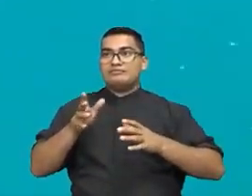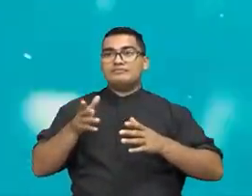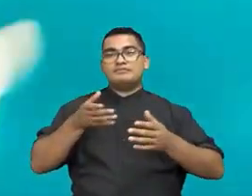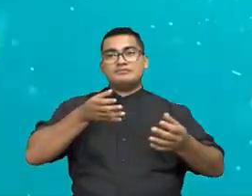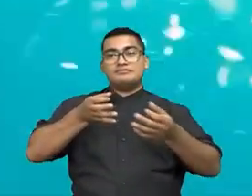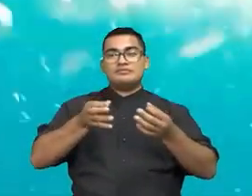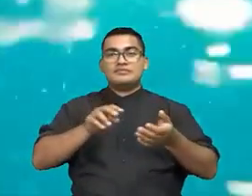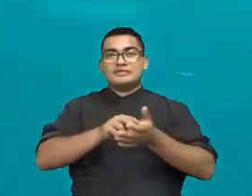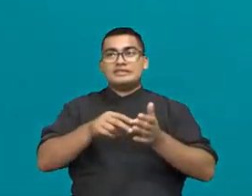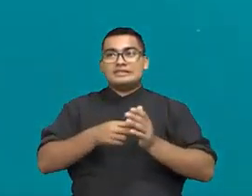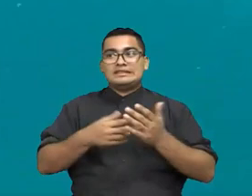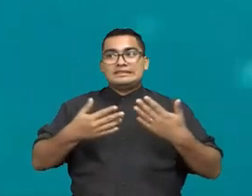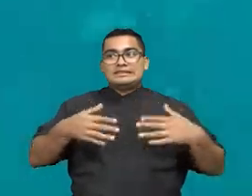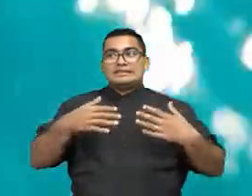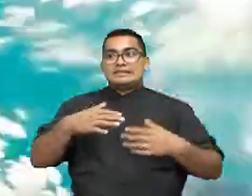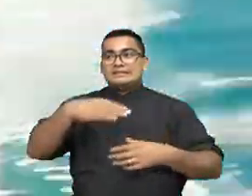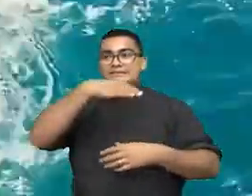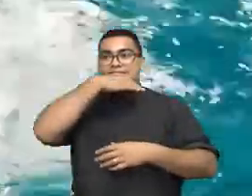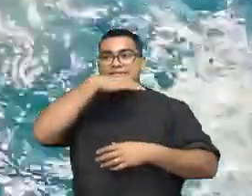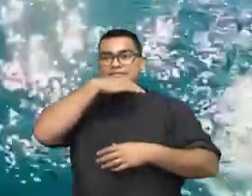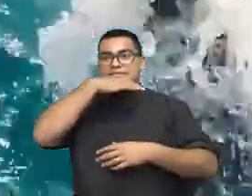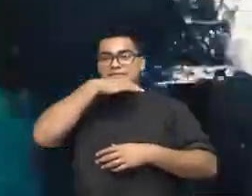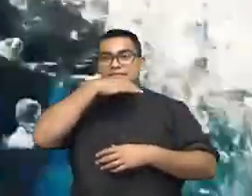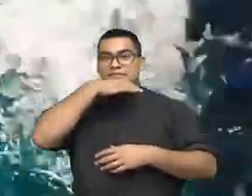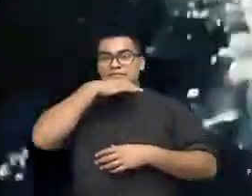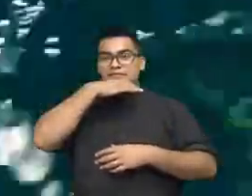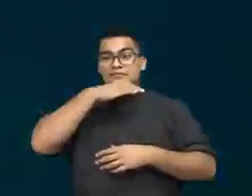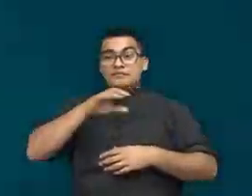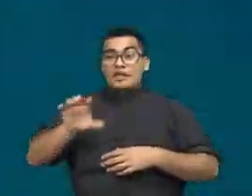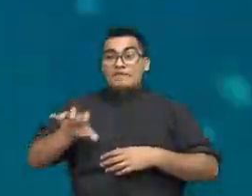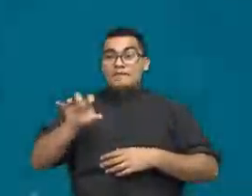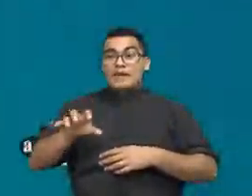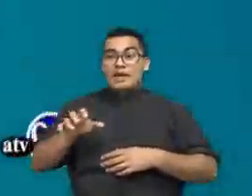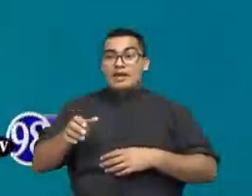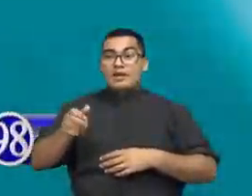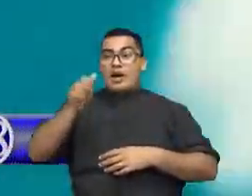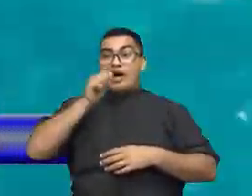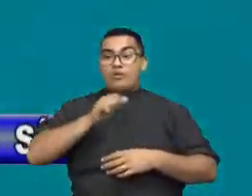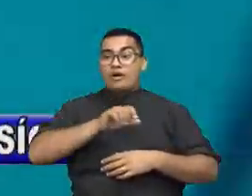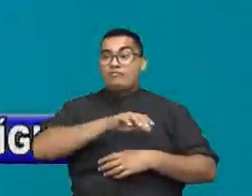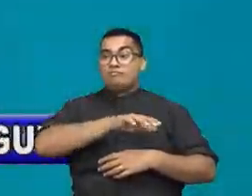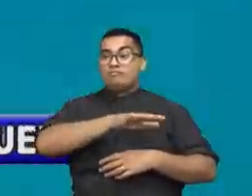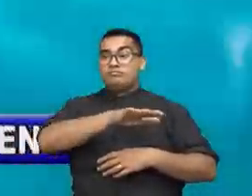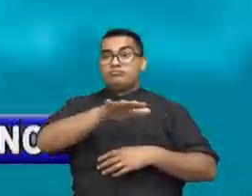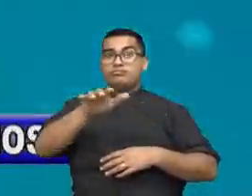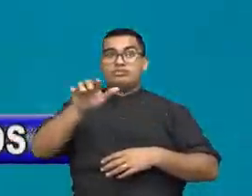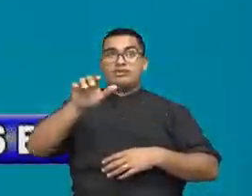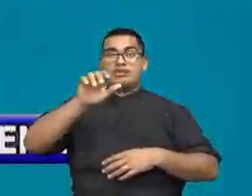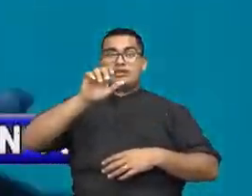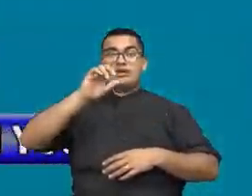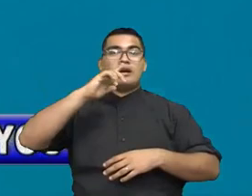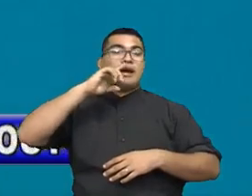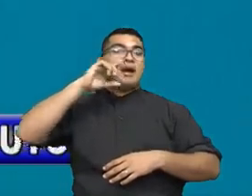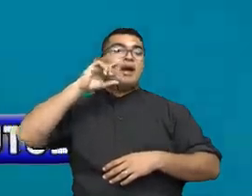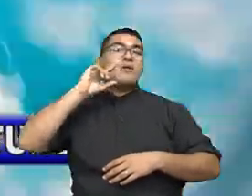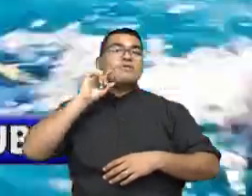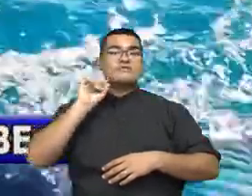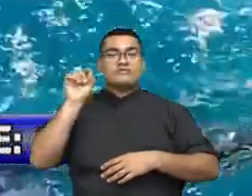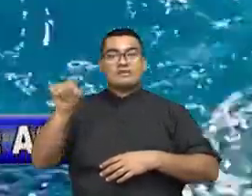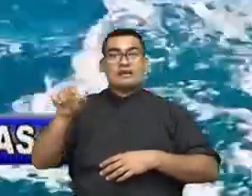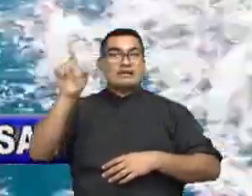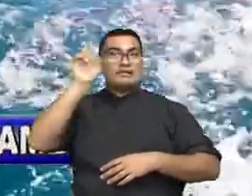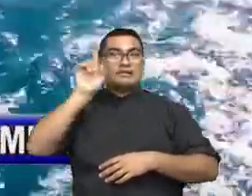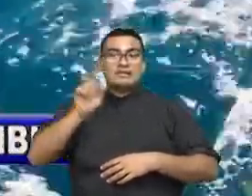seguidores el terrorífico momento que enfrentó cuando su perro se lanzó en las costas de Australia, sin saber que el agua